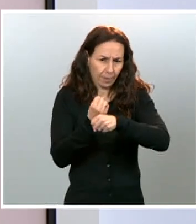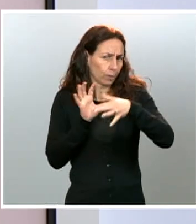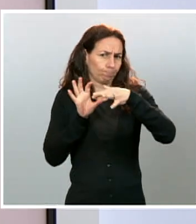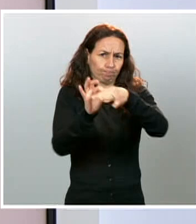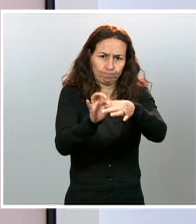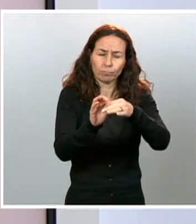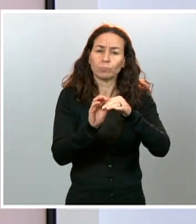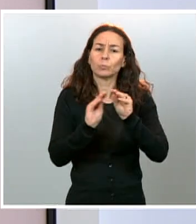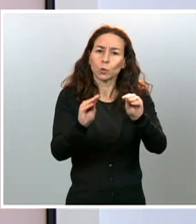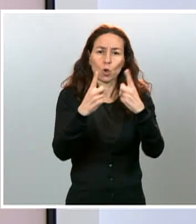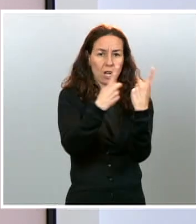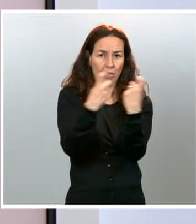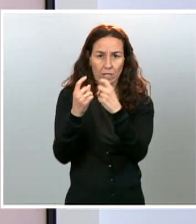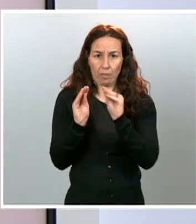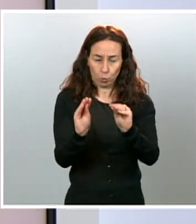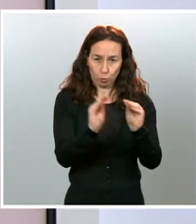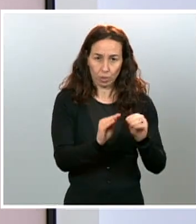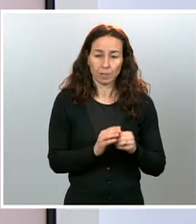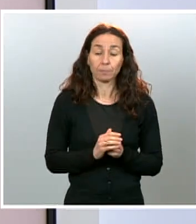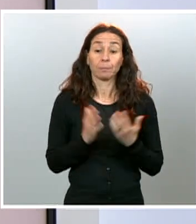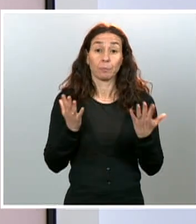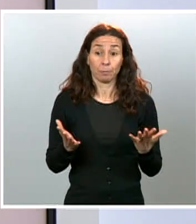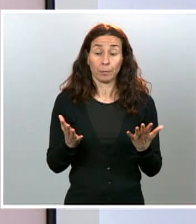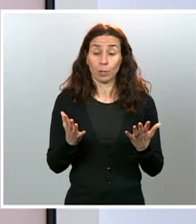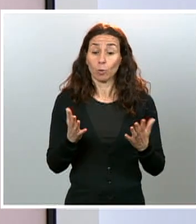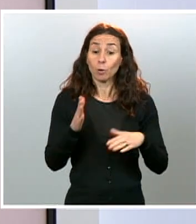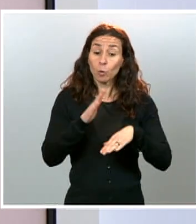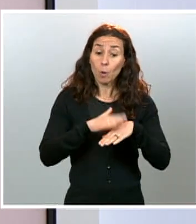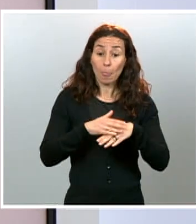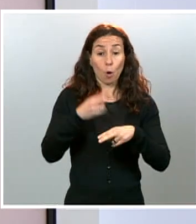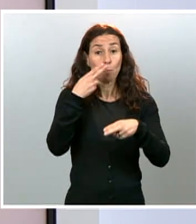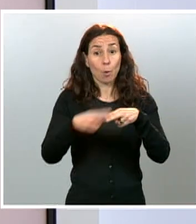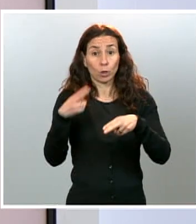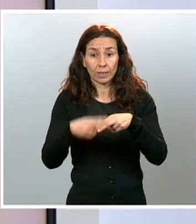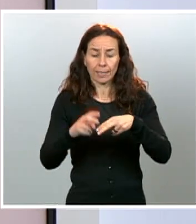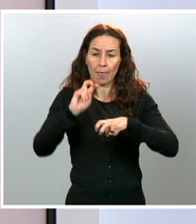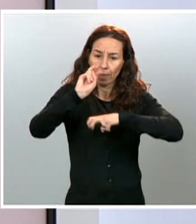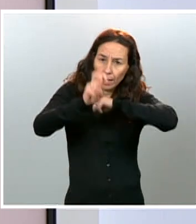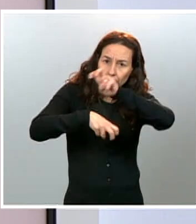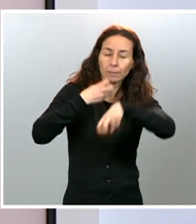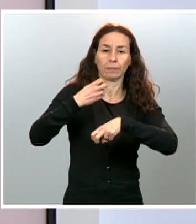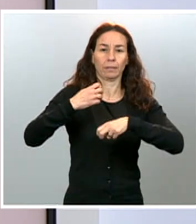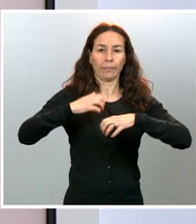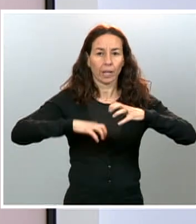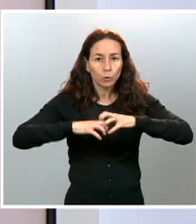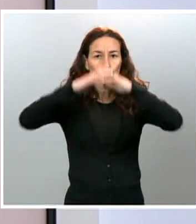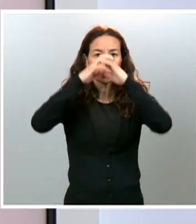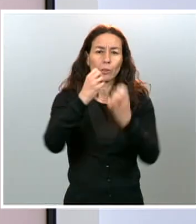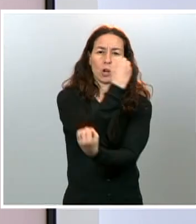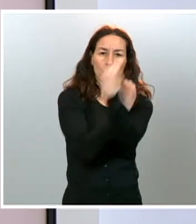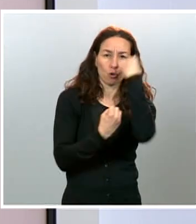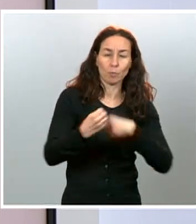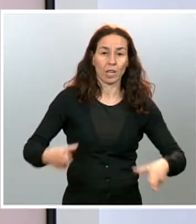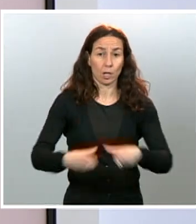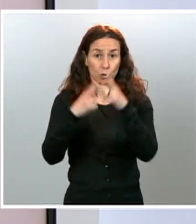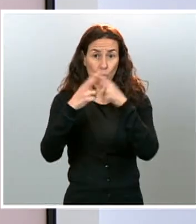tendremos que dentro de la política de reestructuración de reconstrucción económica social a la que estamos hablando ceuta y